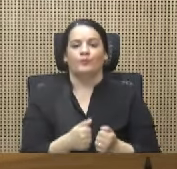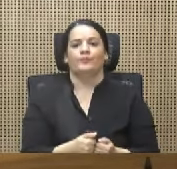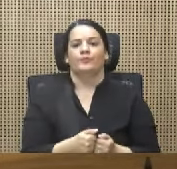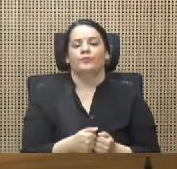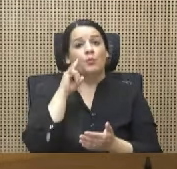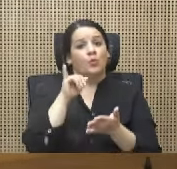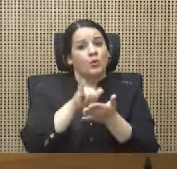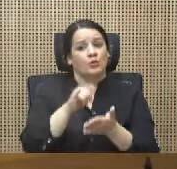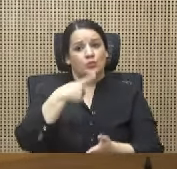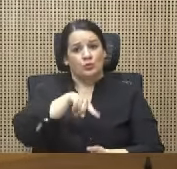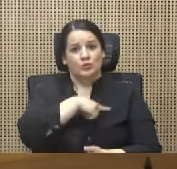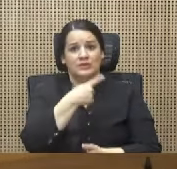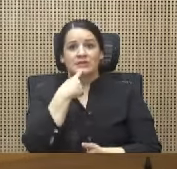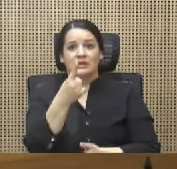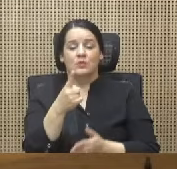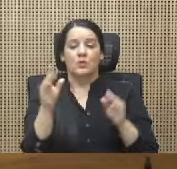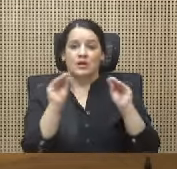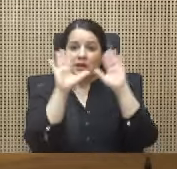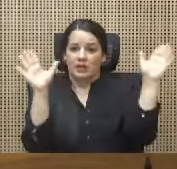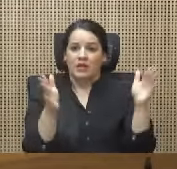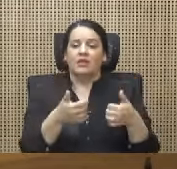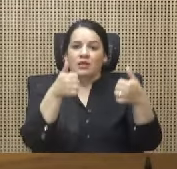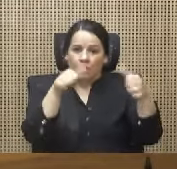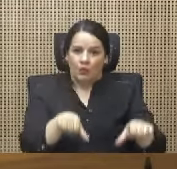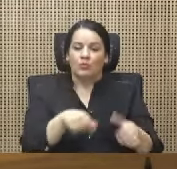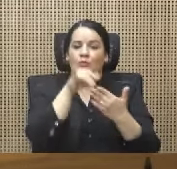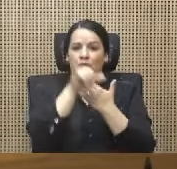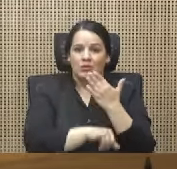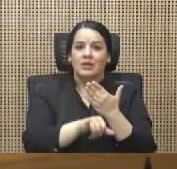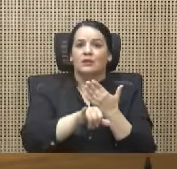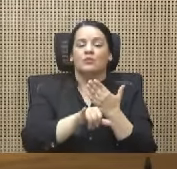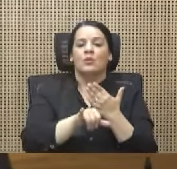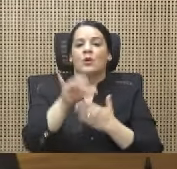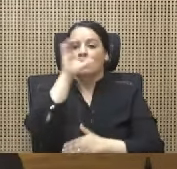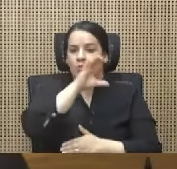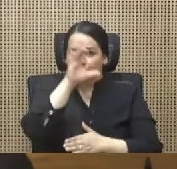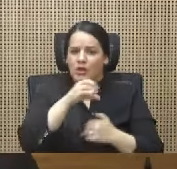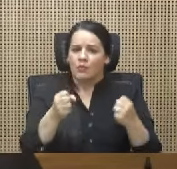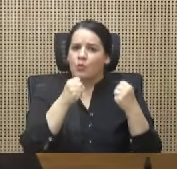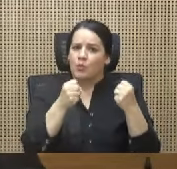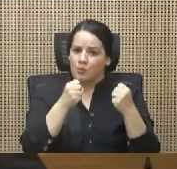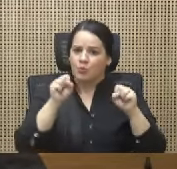Justamente por eso es que hemos dicho que estamos de acuerdo con este proyecto que busca fortalecer